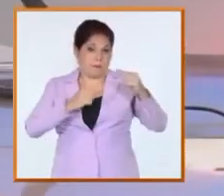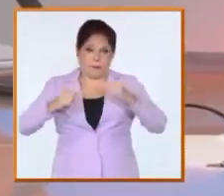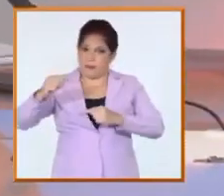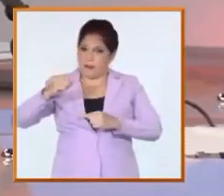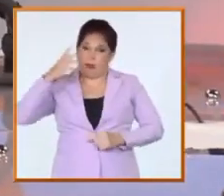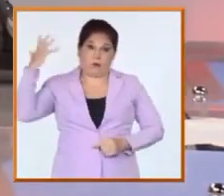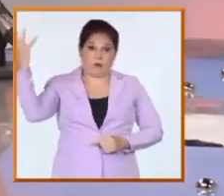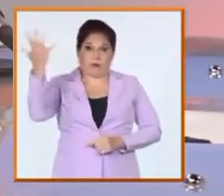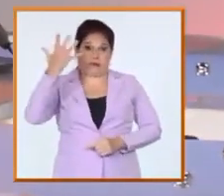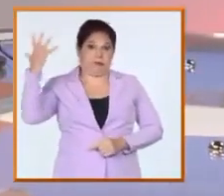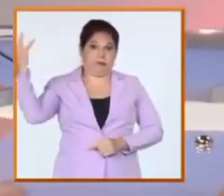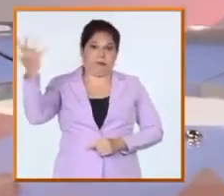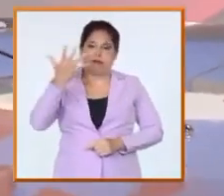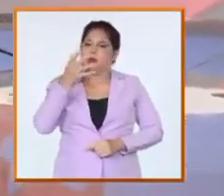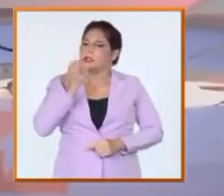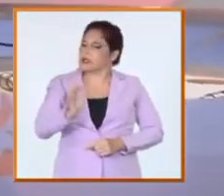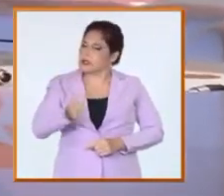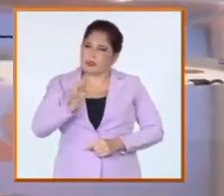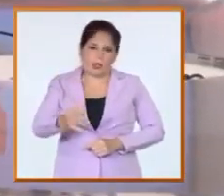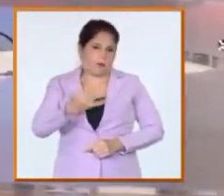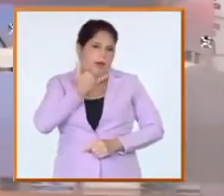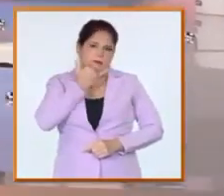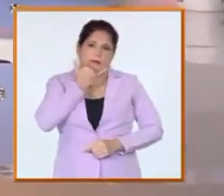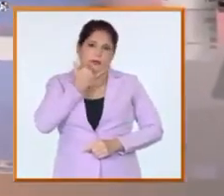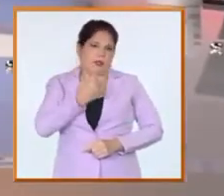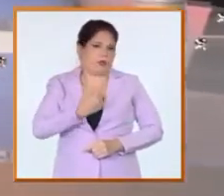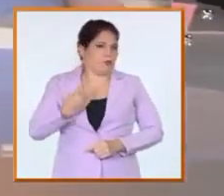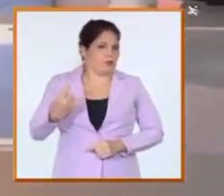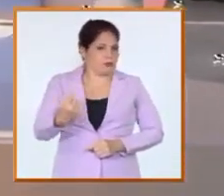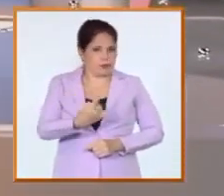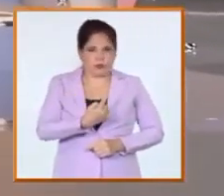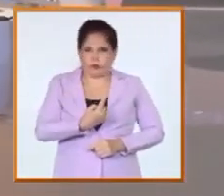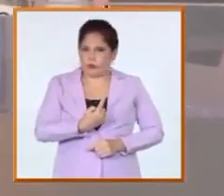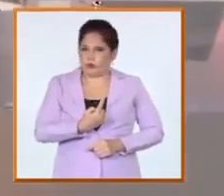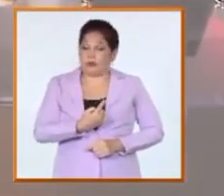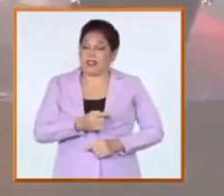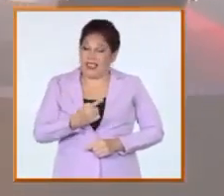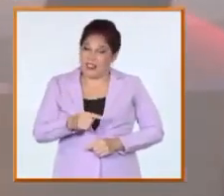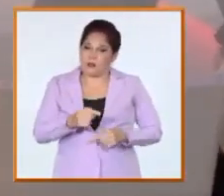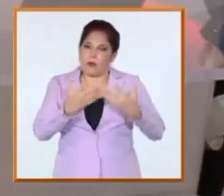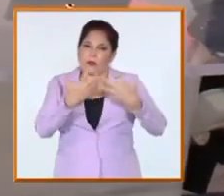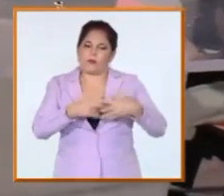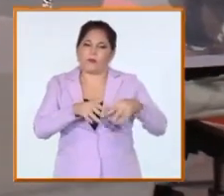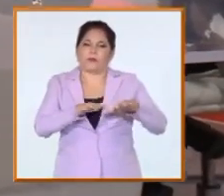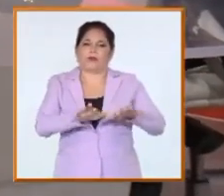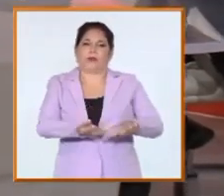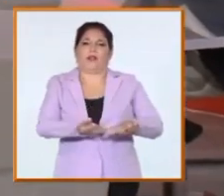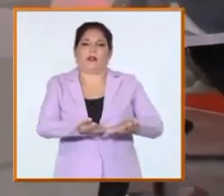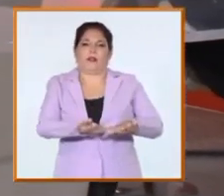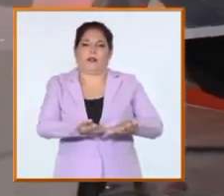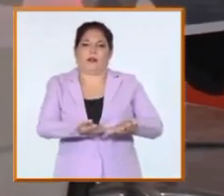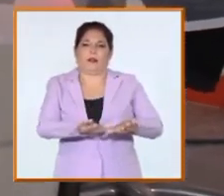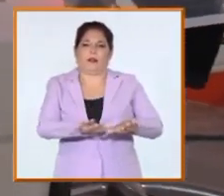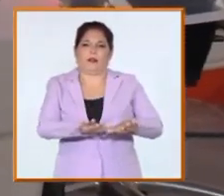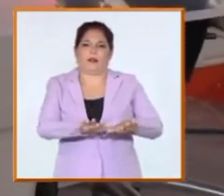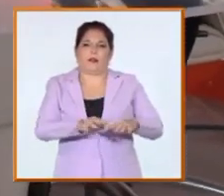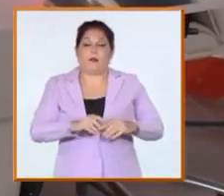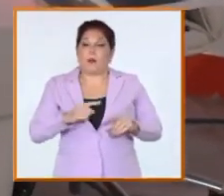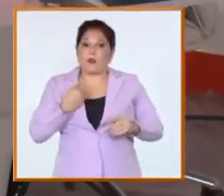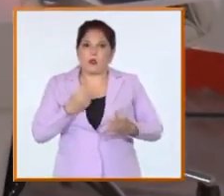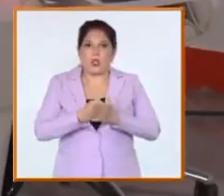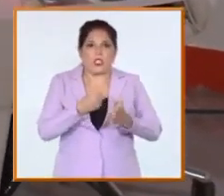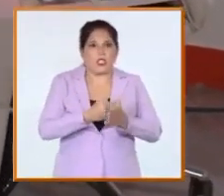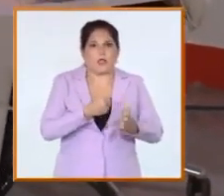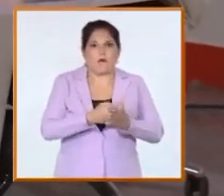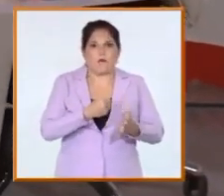extremos siempre nos hacen daños que nos detienen el cualquier impulso que llevamos